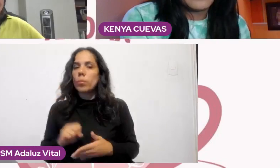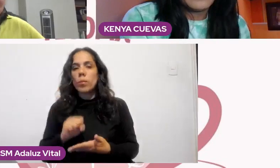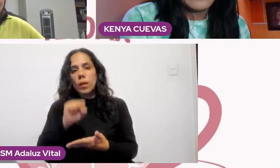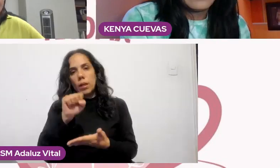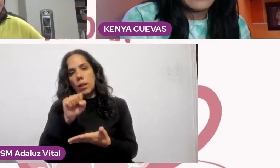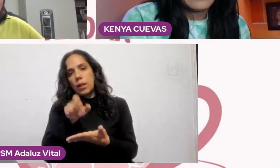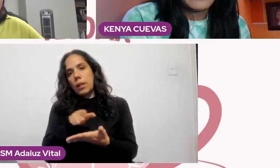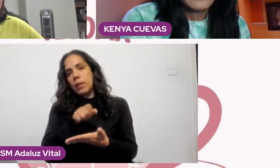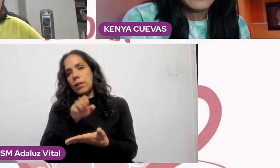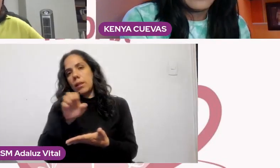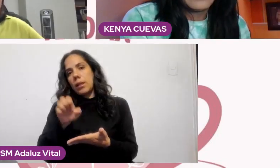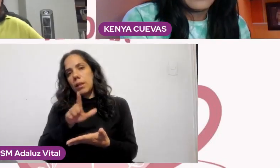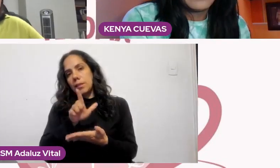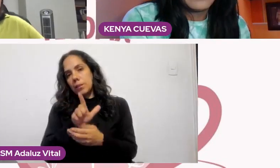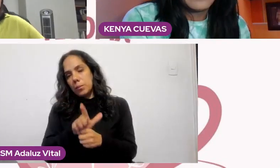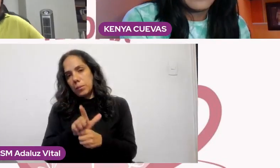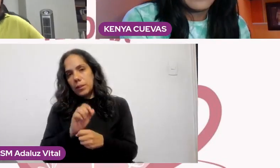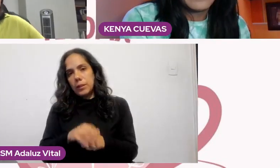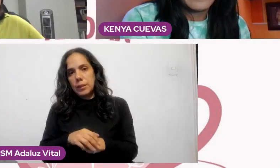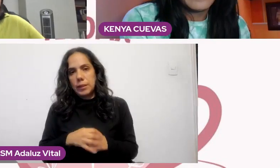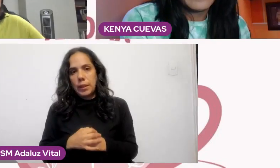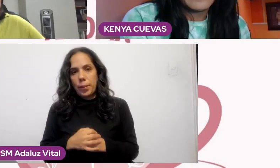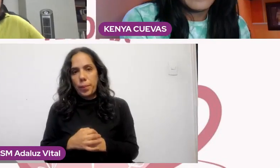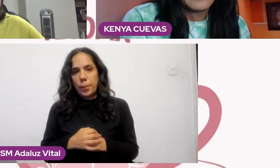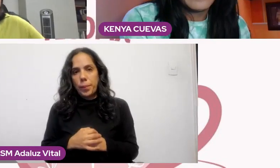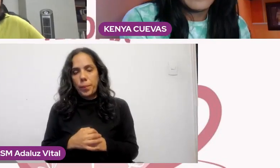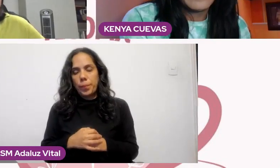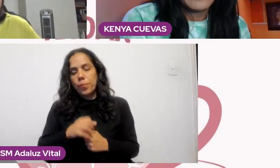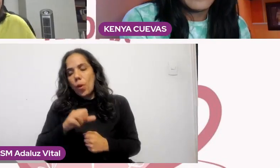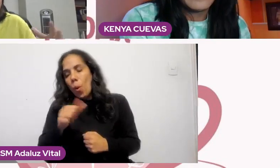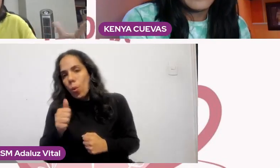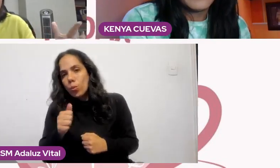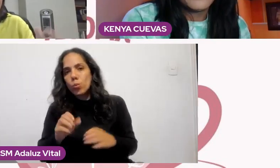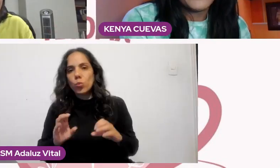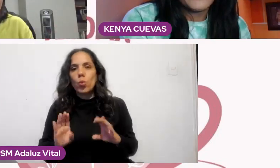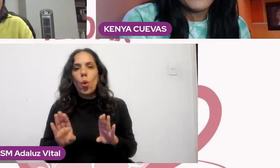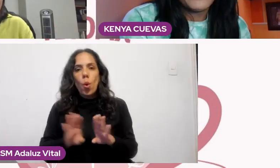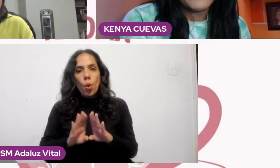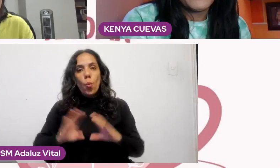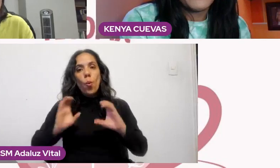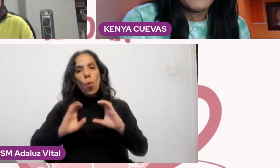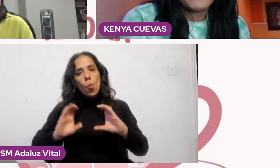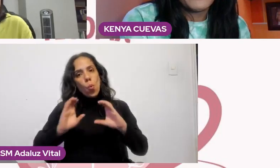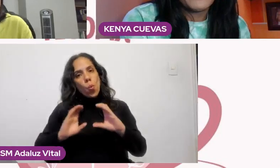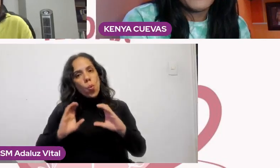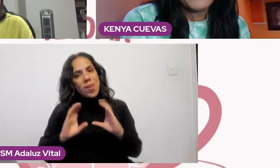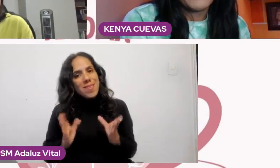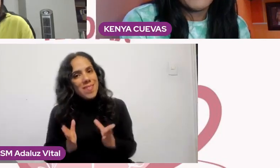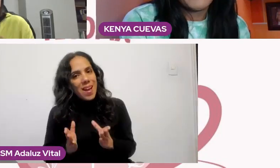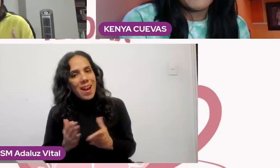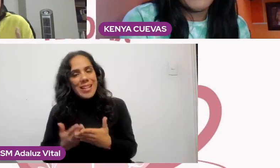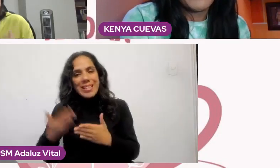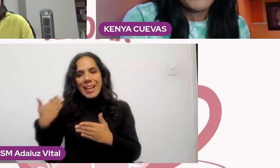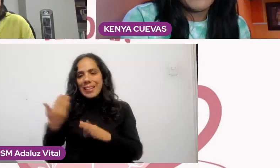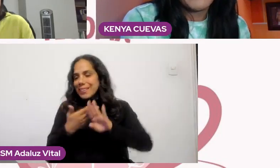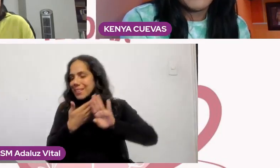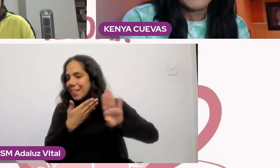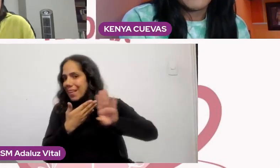¿no? La prevención, bueno, pues la verdad entender, ¿no? Como estos patrones y causas de